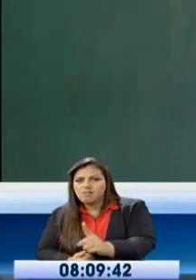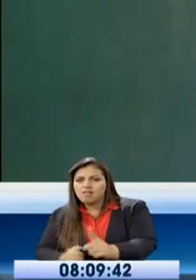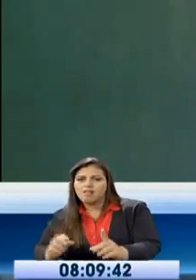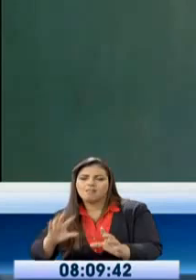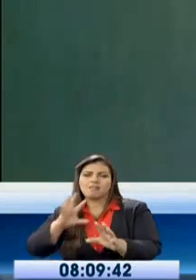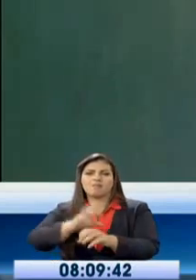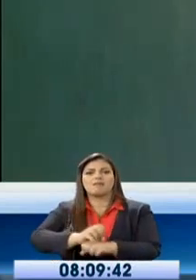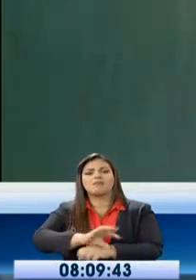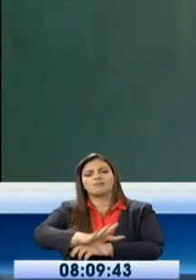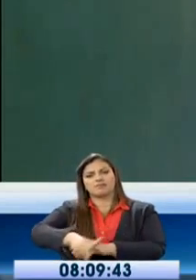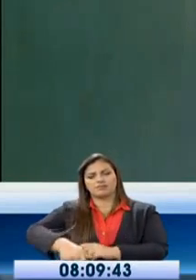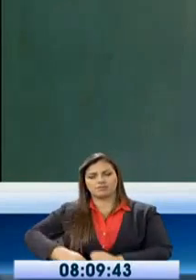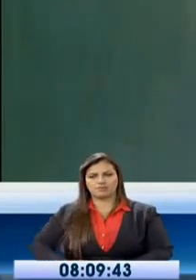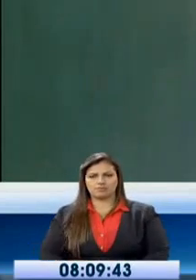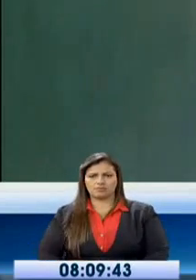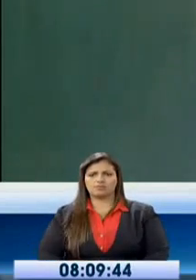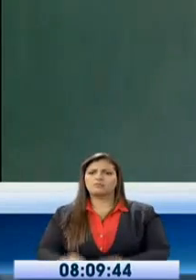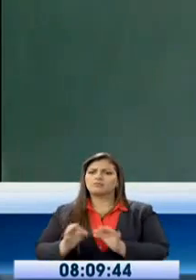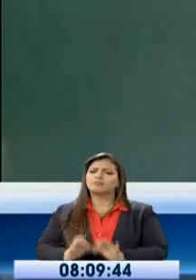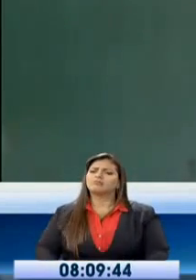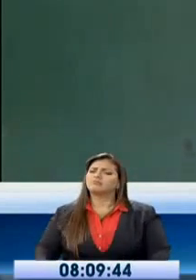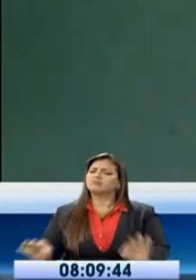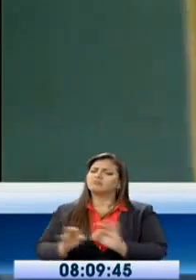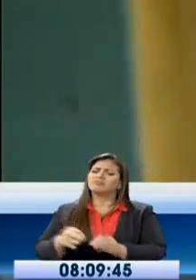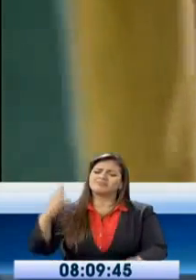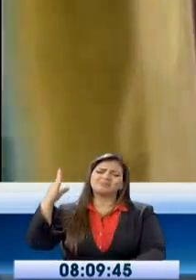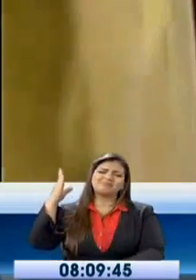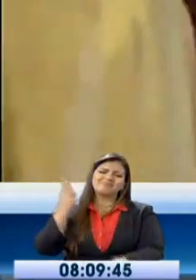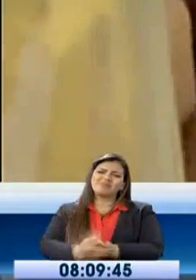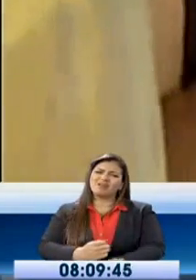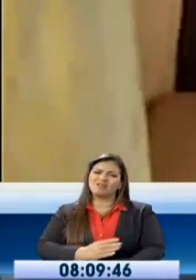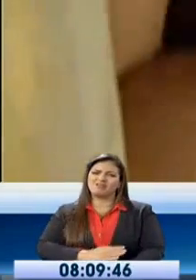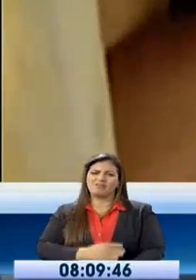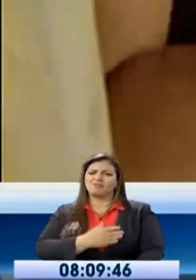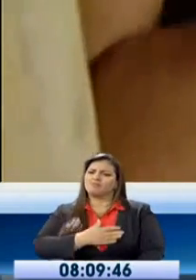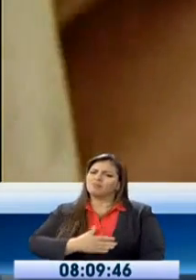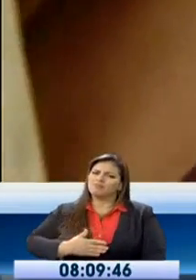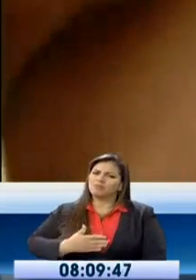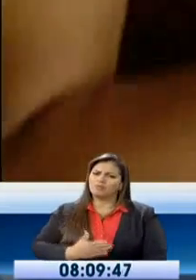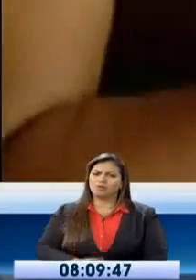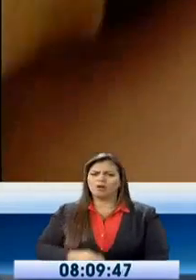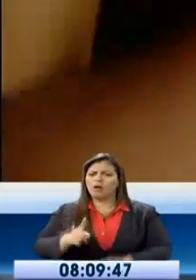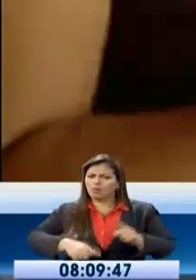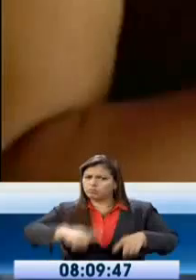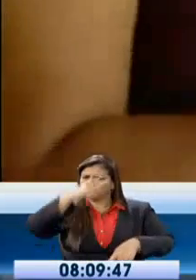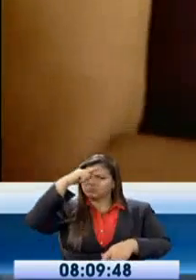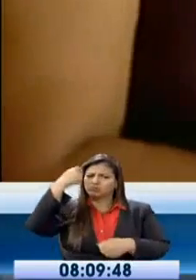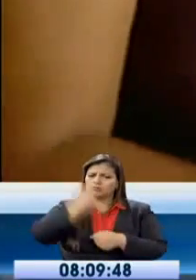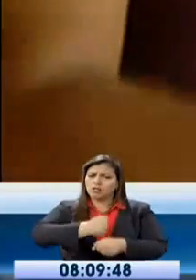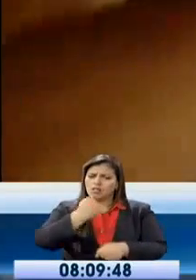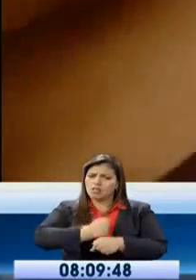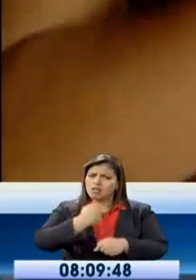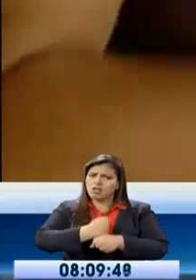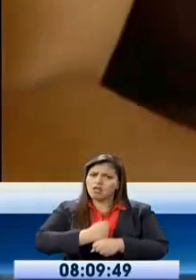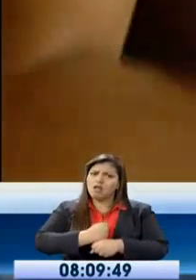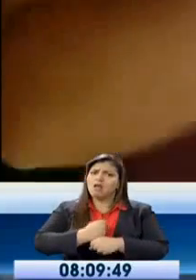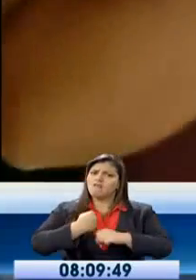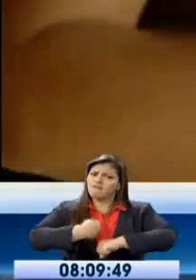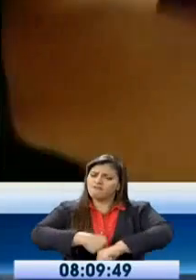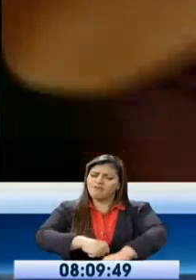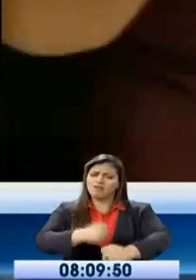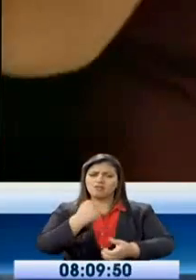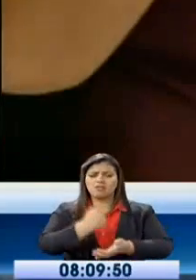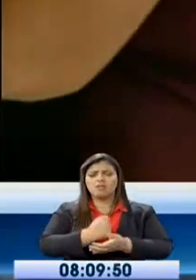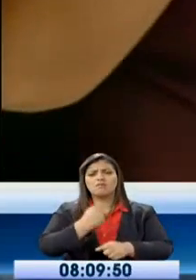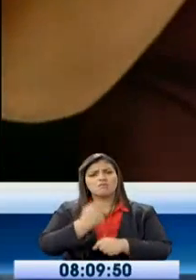que ponerle un alto. Nadie puede perjudicarle a un ser humano que venga ganándose sus cosas con tanto sacrificio y venga otro y se